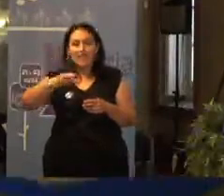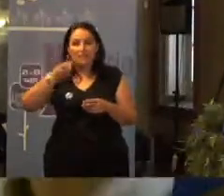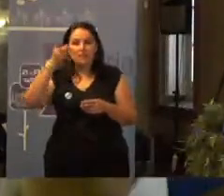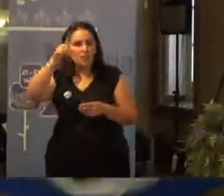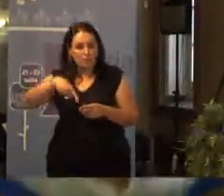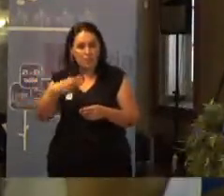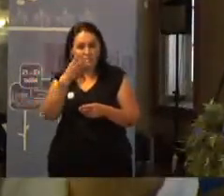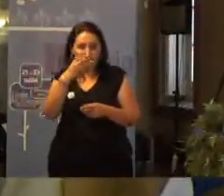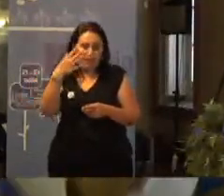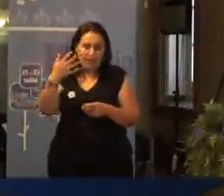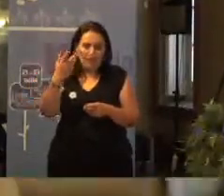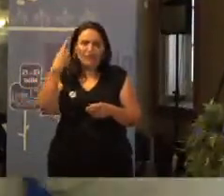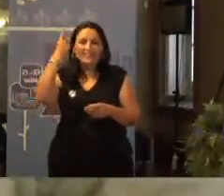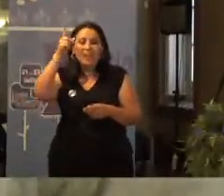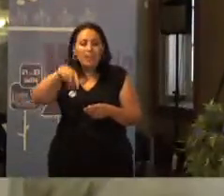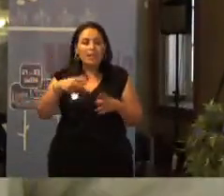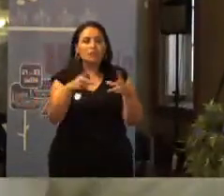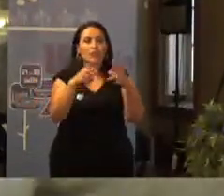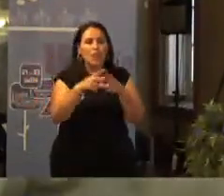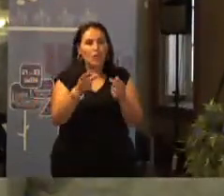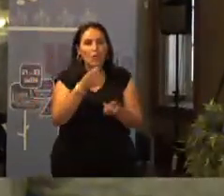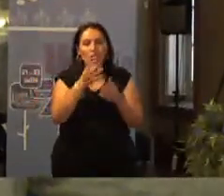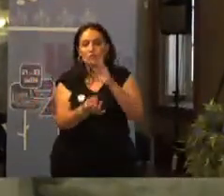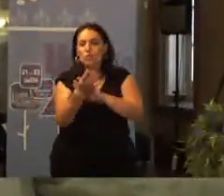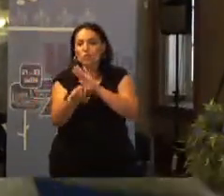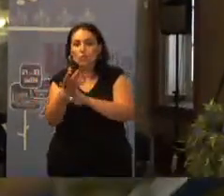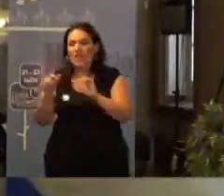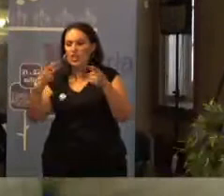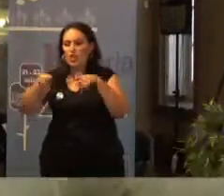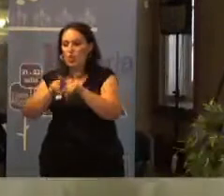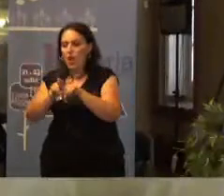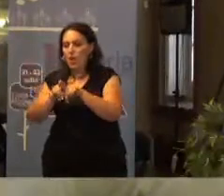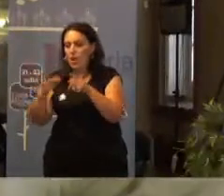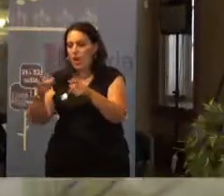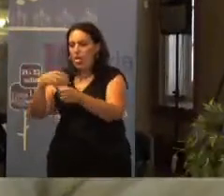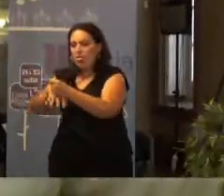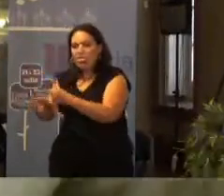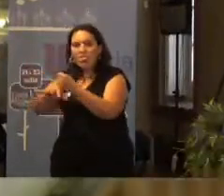sociedade, e iso é como o xurre dunha corte das vacas.